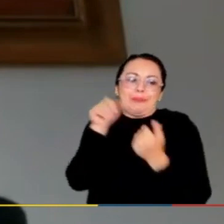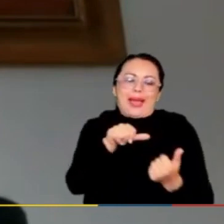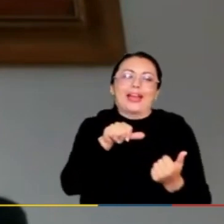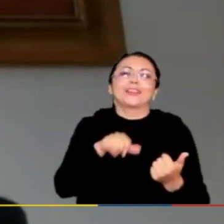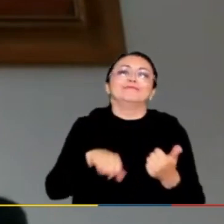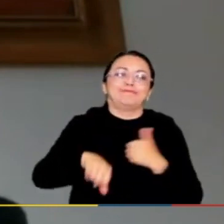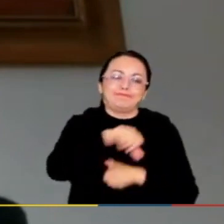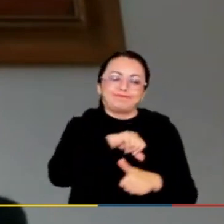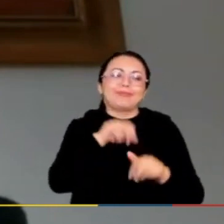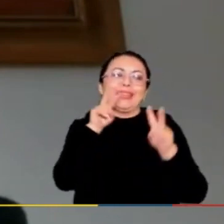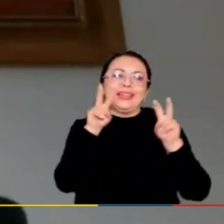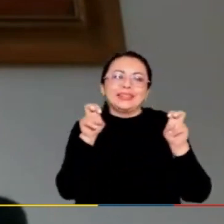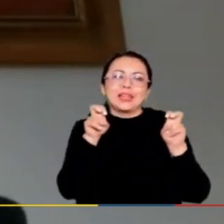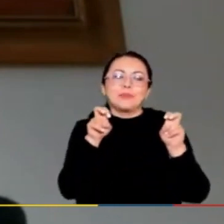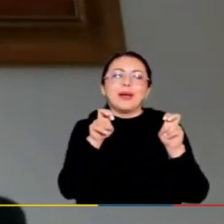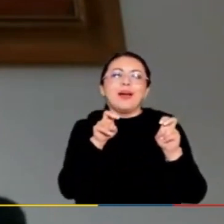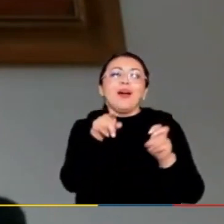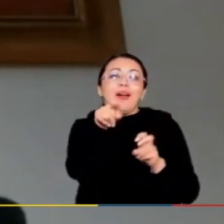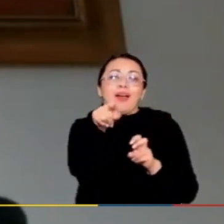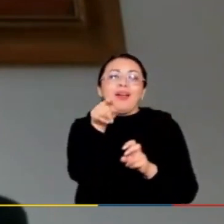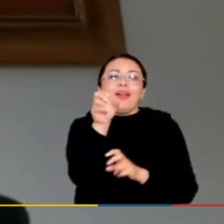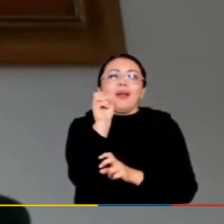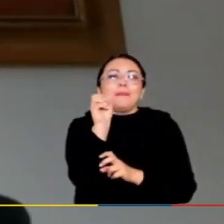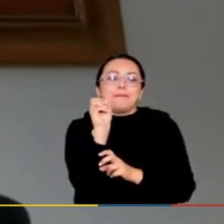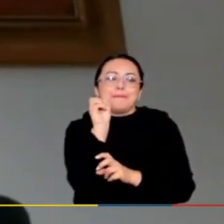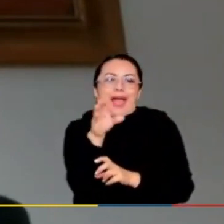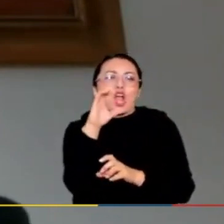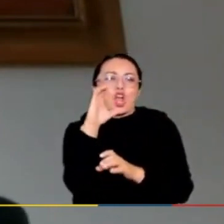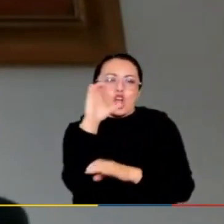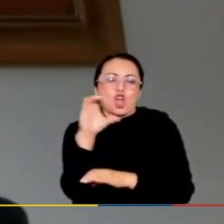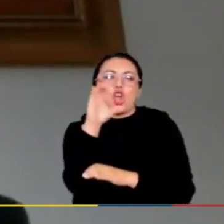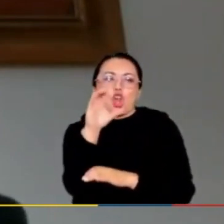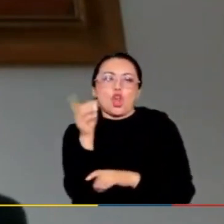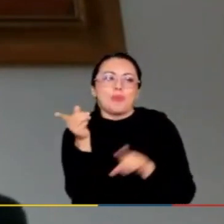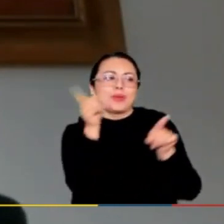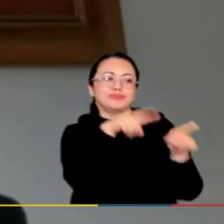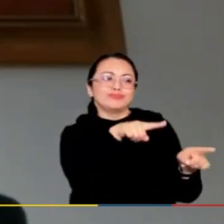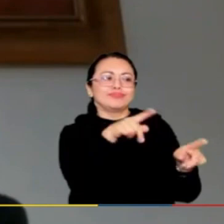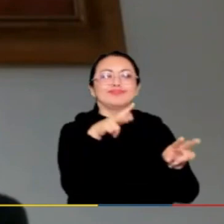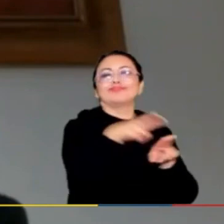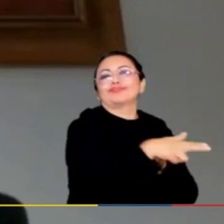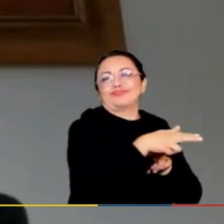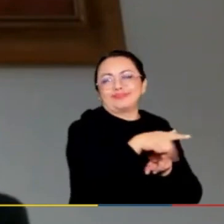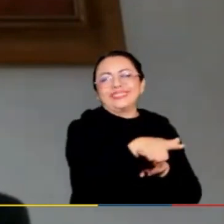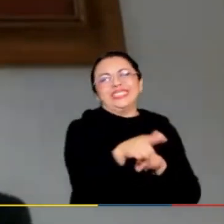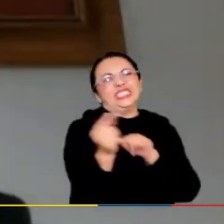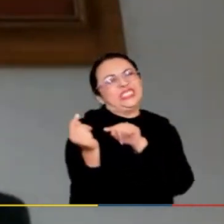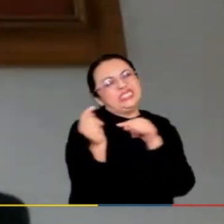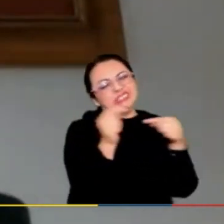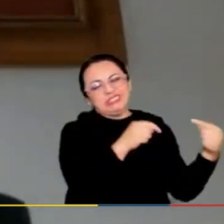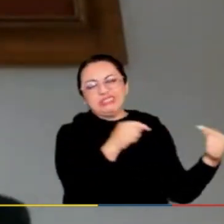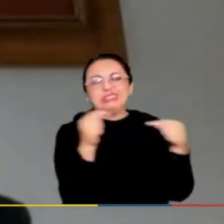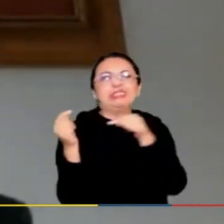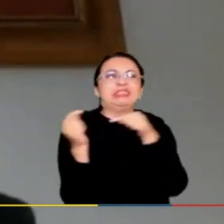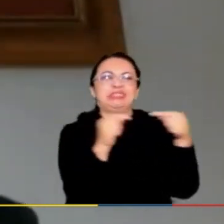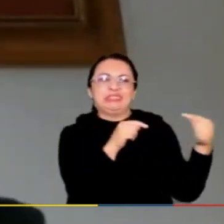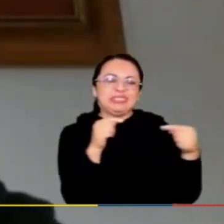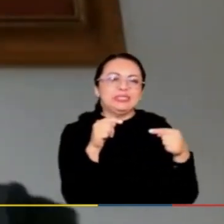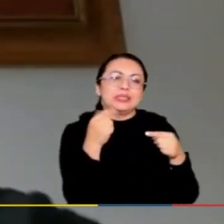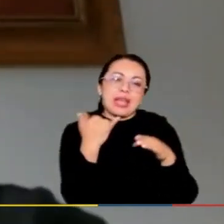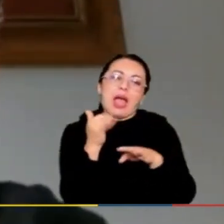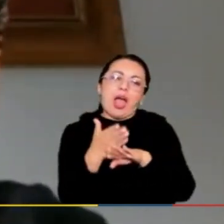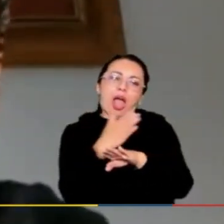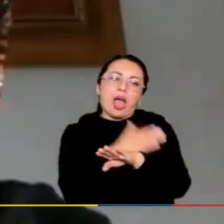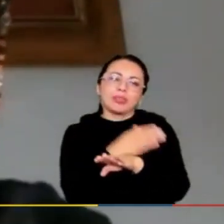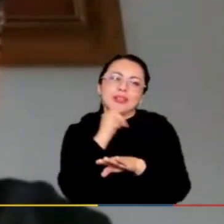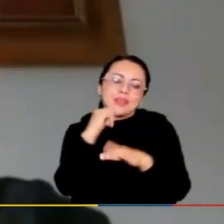la intermediario o cambiario, frente a su cliente y frente a estas normas. Esta es una atención que ya hemos dado un primer paso con